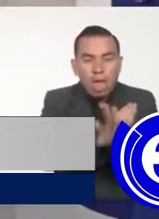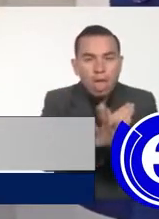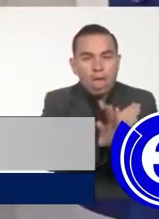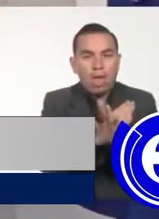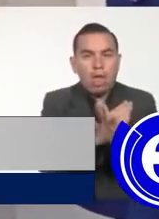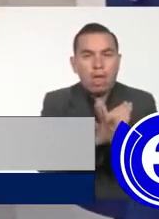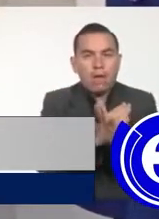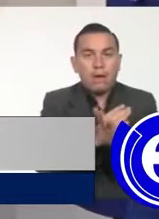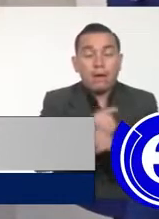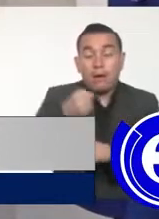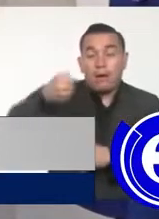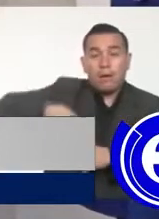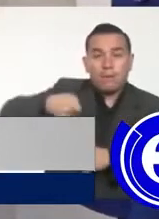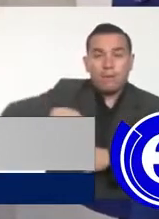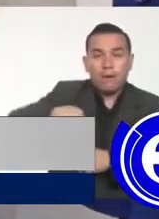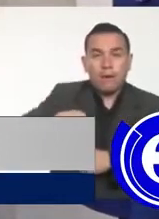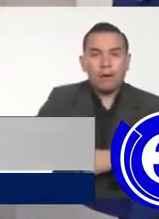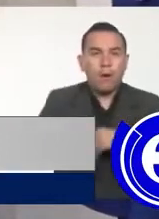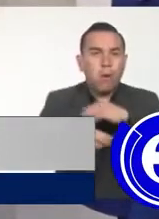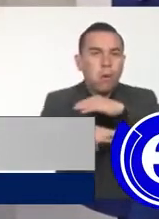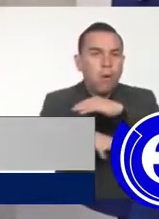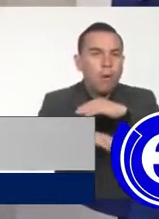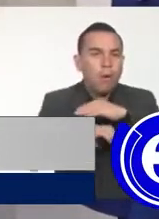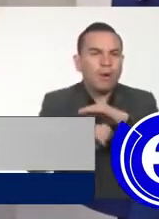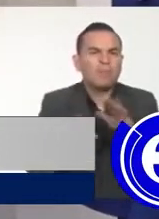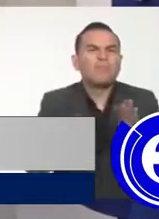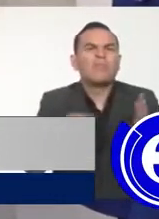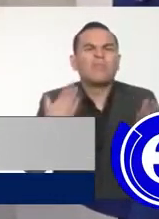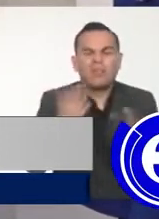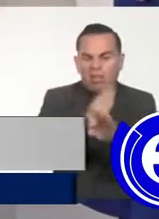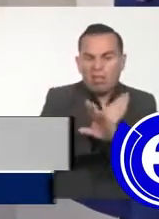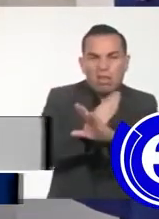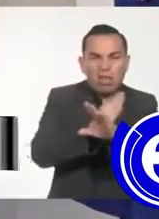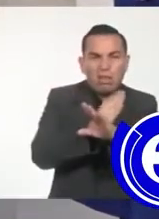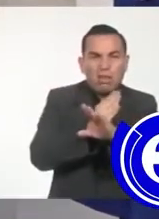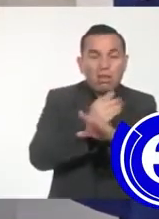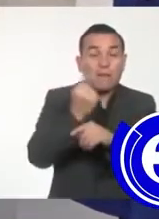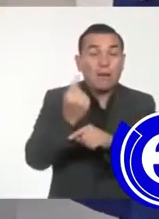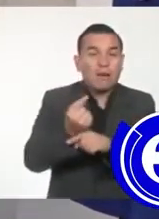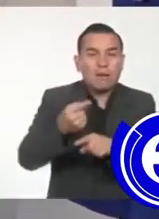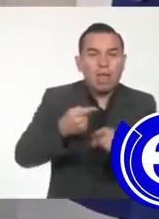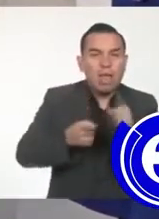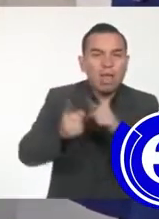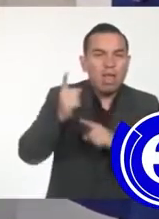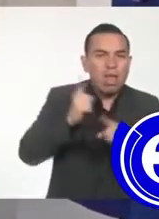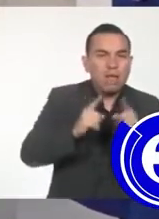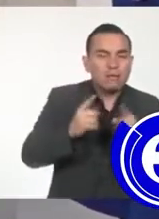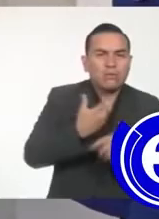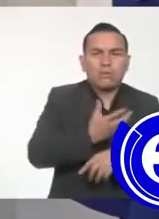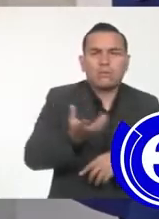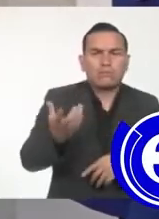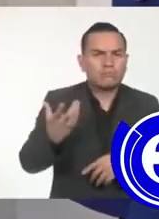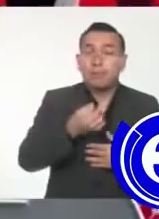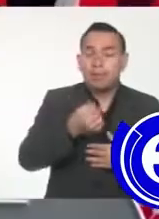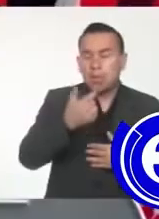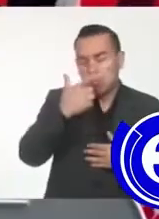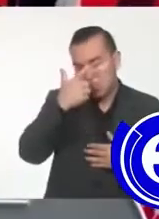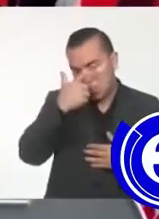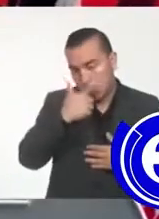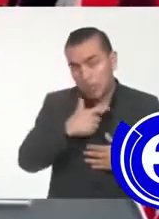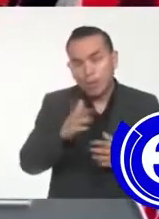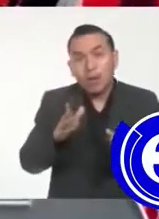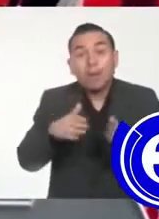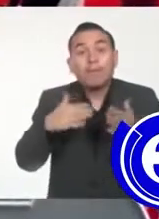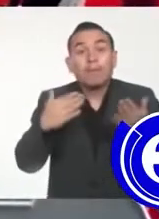porque defienden a terroristas porque defienden a gente en que vandalizan y que dañan nuestra propiedad están